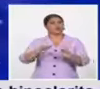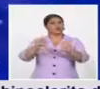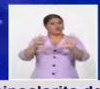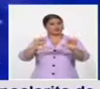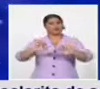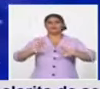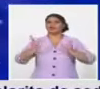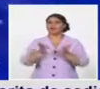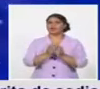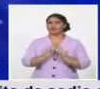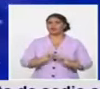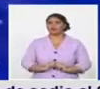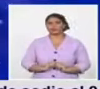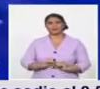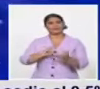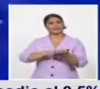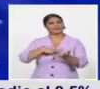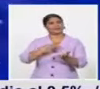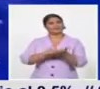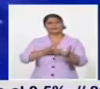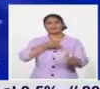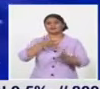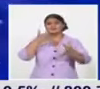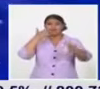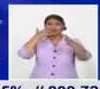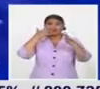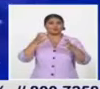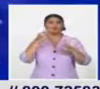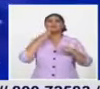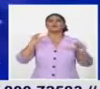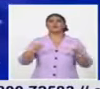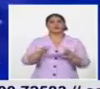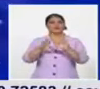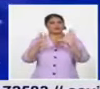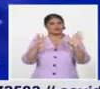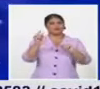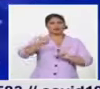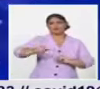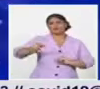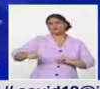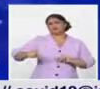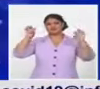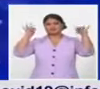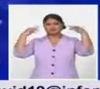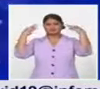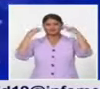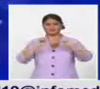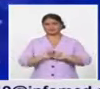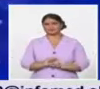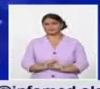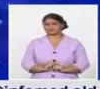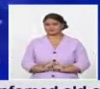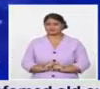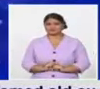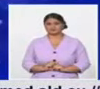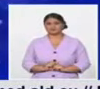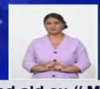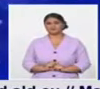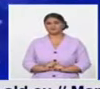señas y, fundamentalmente, a las personas que nos escuchan diariamente y que prestan atención